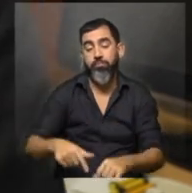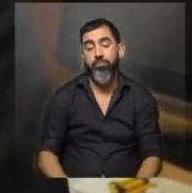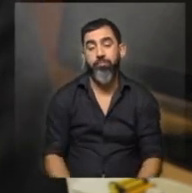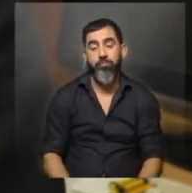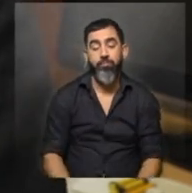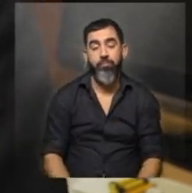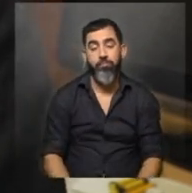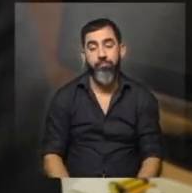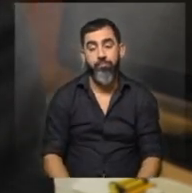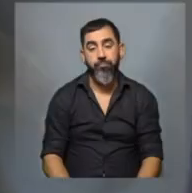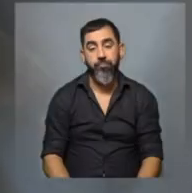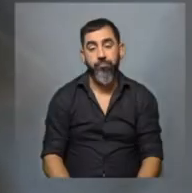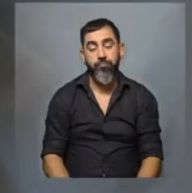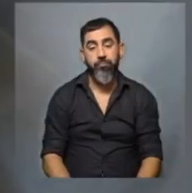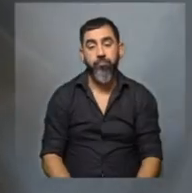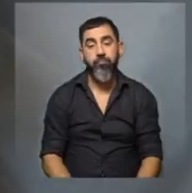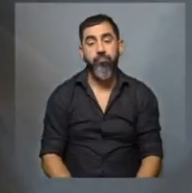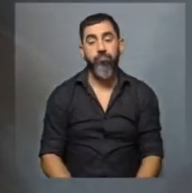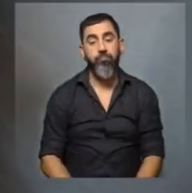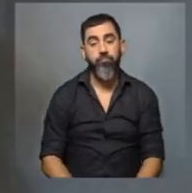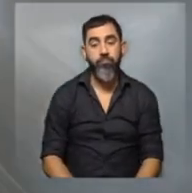cualquier elemento de la cocina.